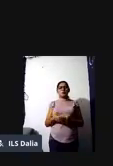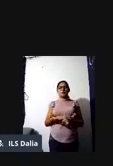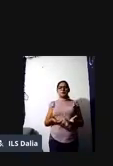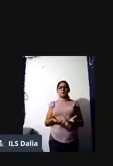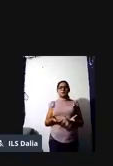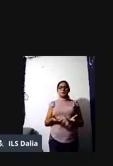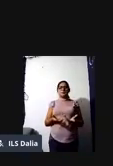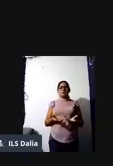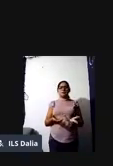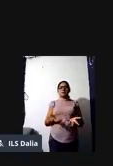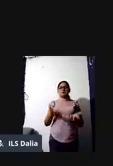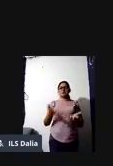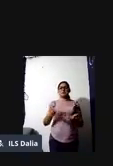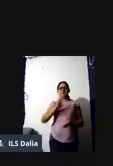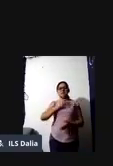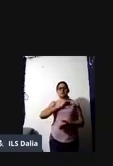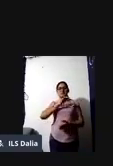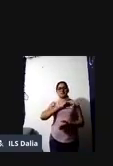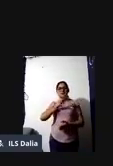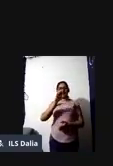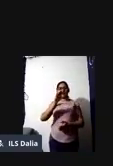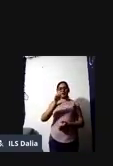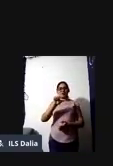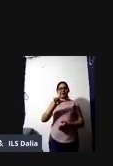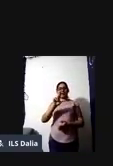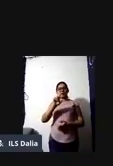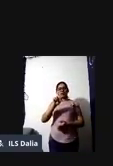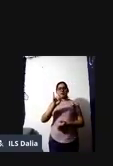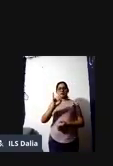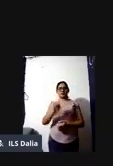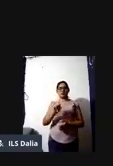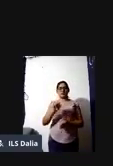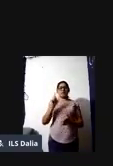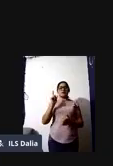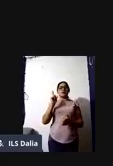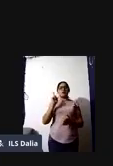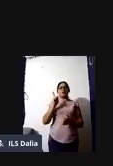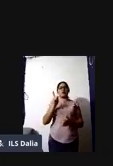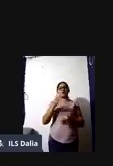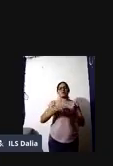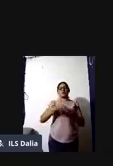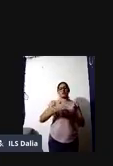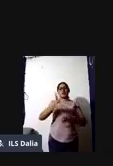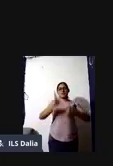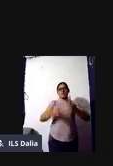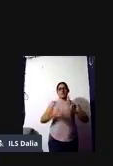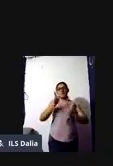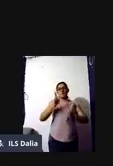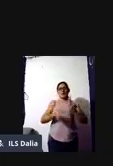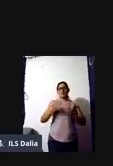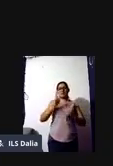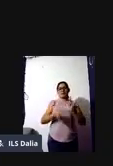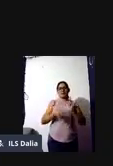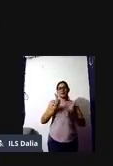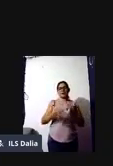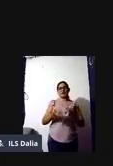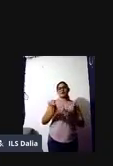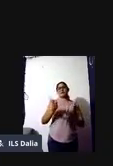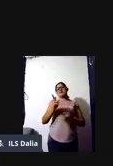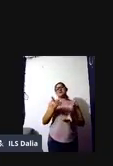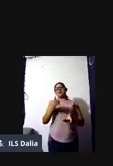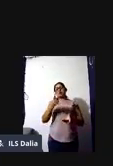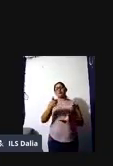Bueno, mi querida Clau, espero que te haya ayudado algo esta plática. Estamos viendo, por ejemplo, que dice aquí,